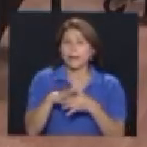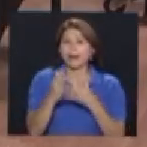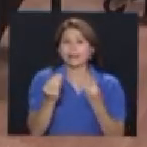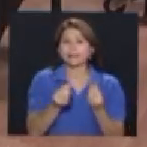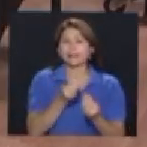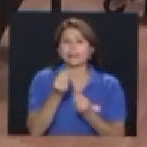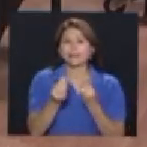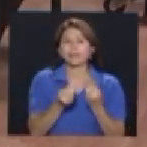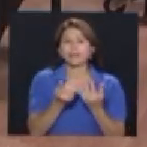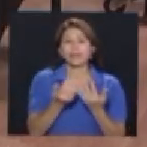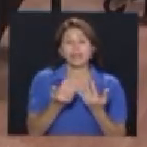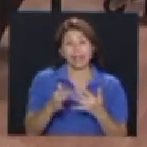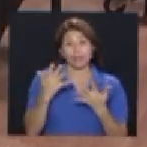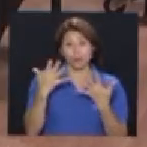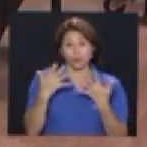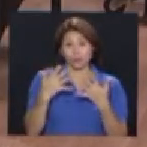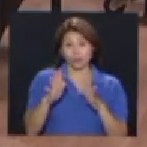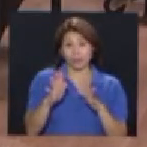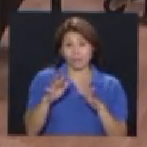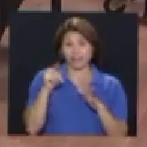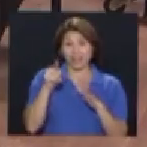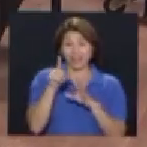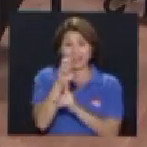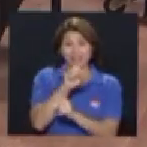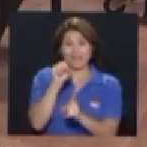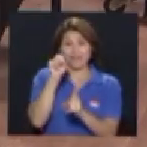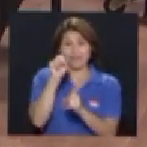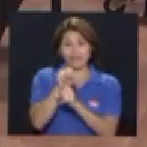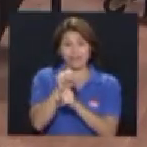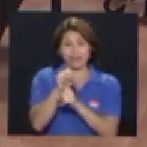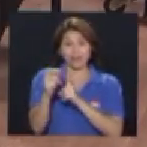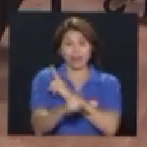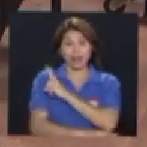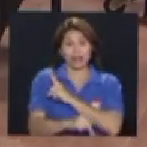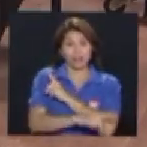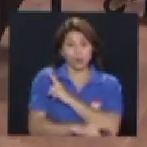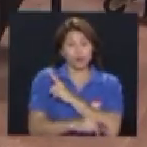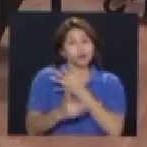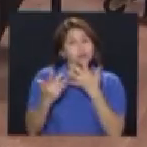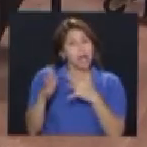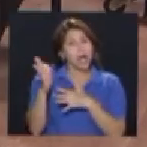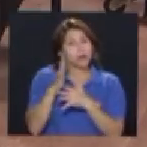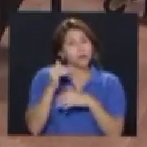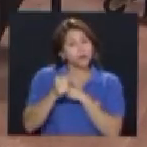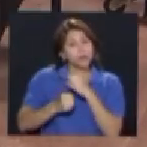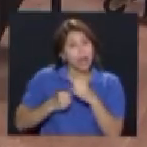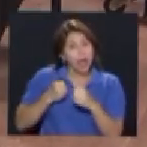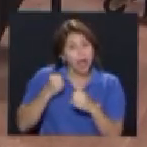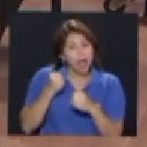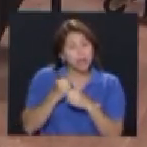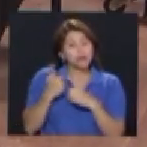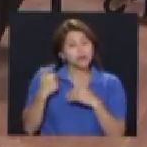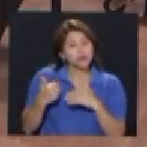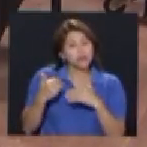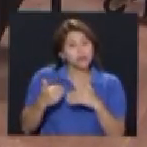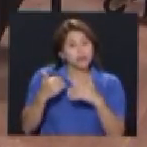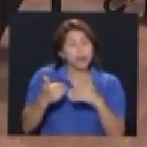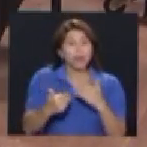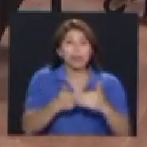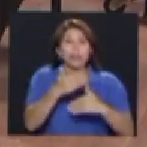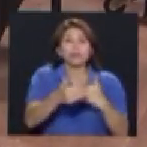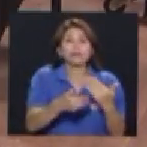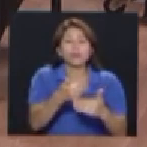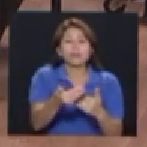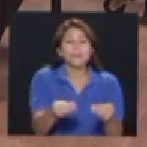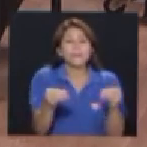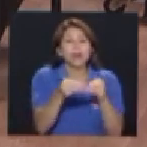hacia la adolescencia del hijo. Al padre le dio por concebir un montón de hijos, ¿verdad?